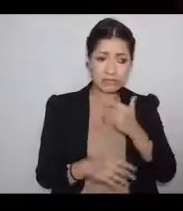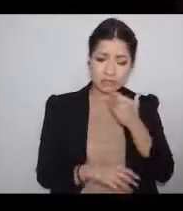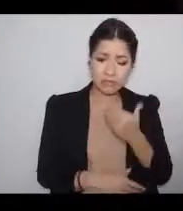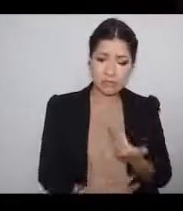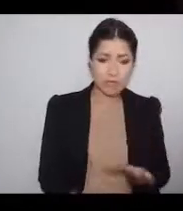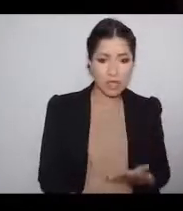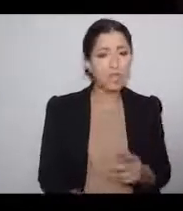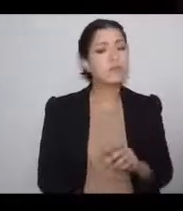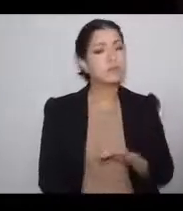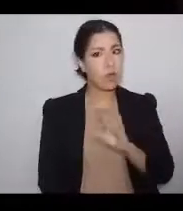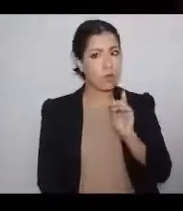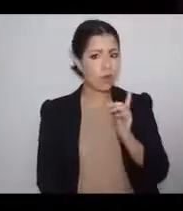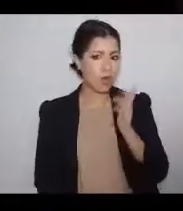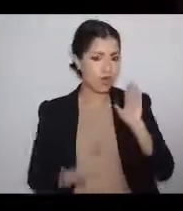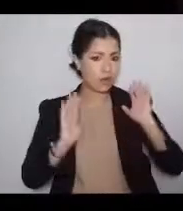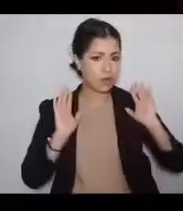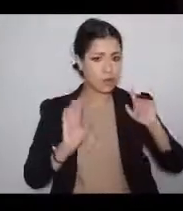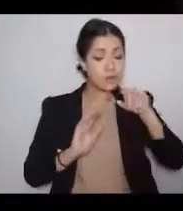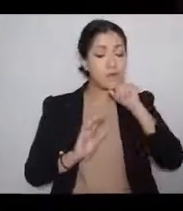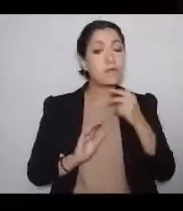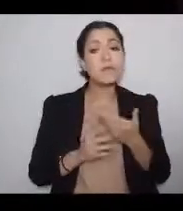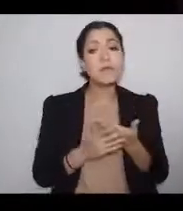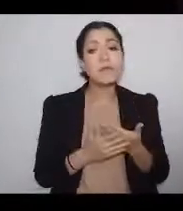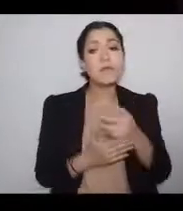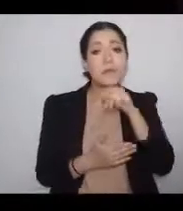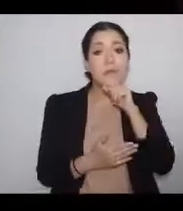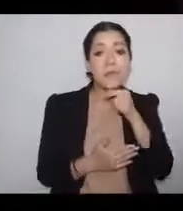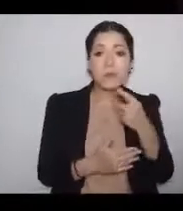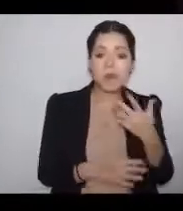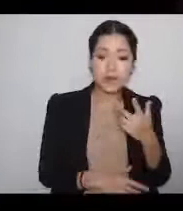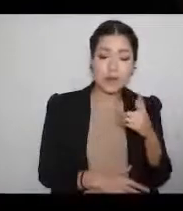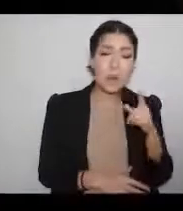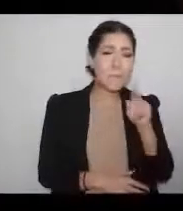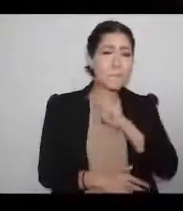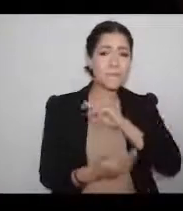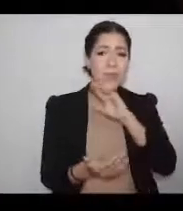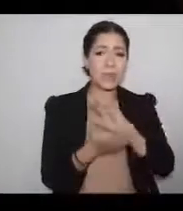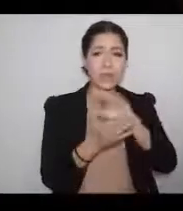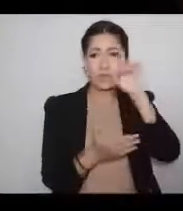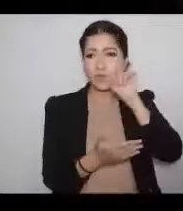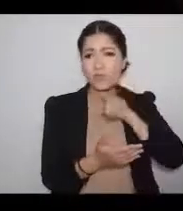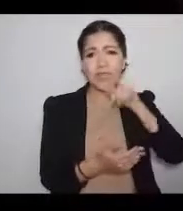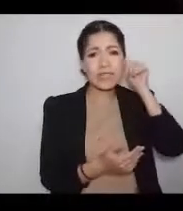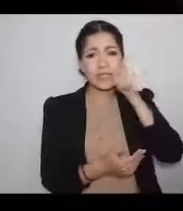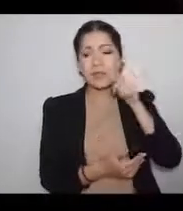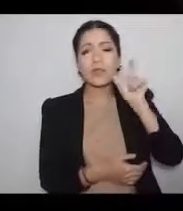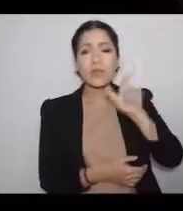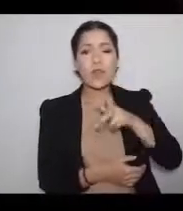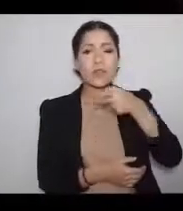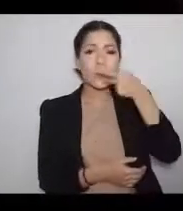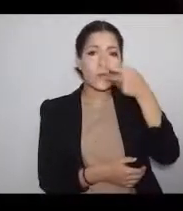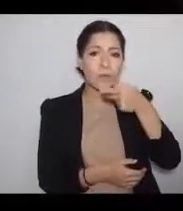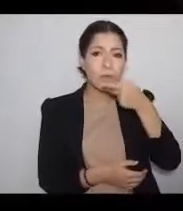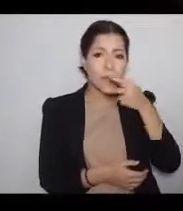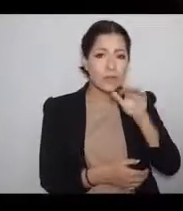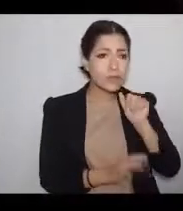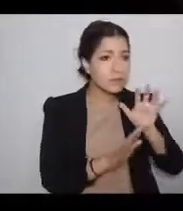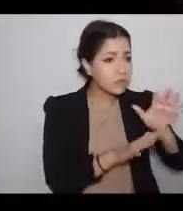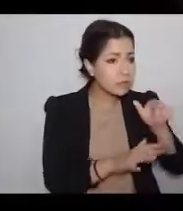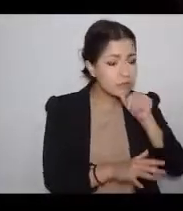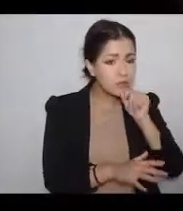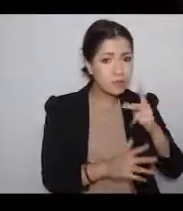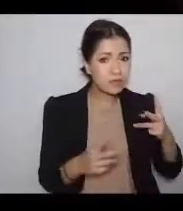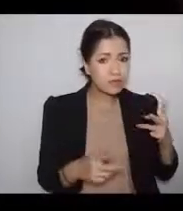cucos se acercan a la guerra. Las aguas ganan terreno y mi mujer me interrumpe a todas horas.